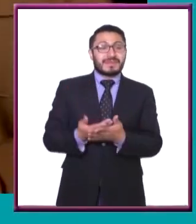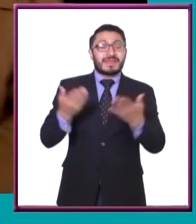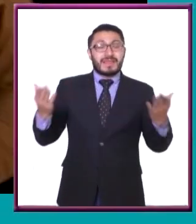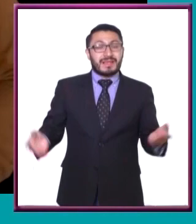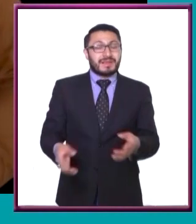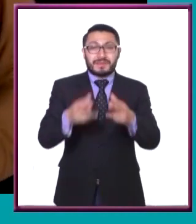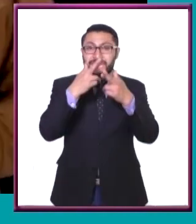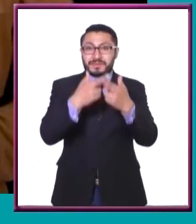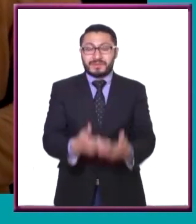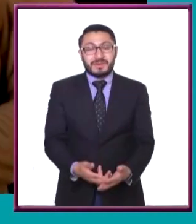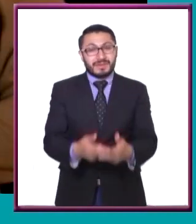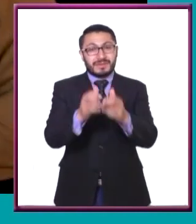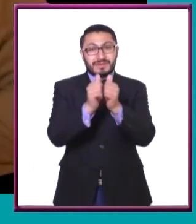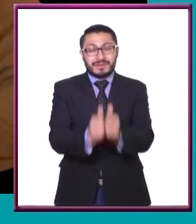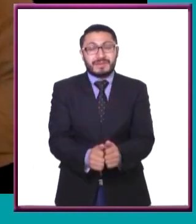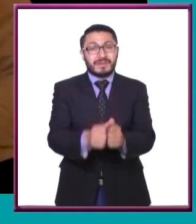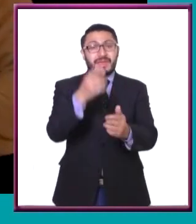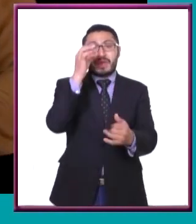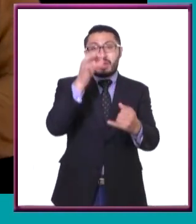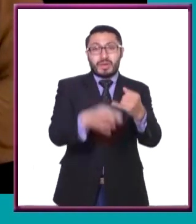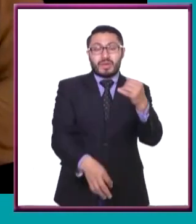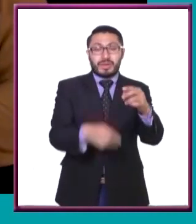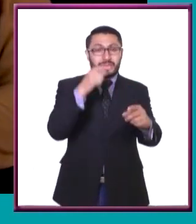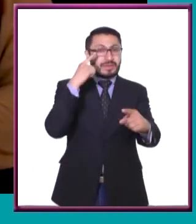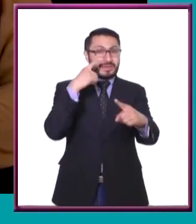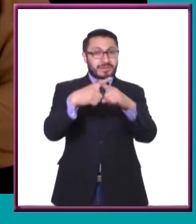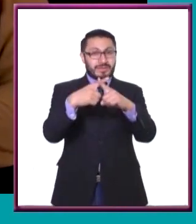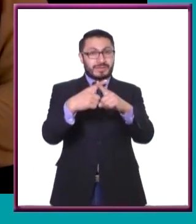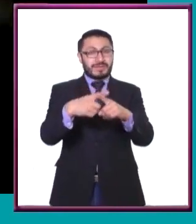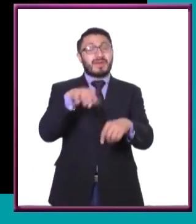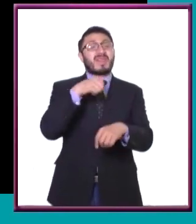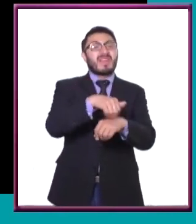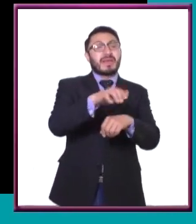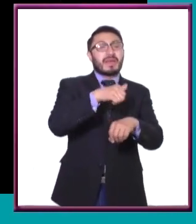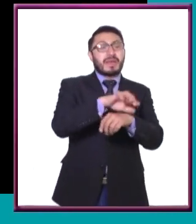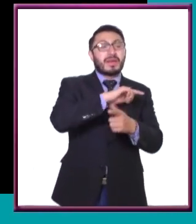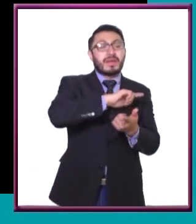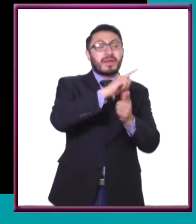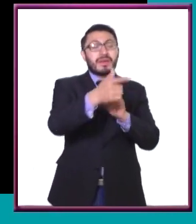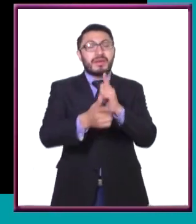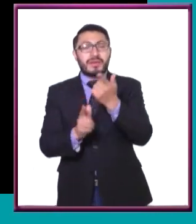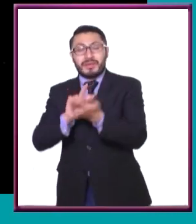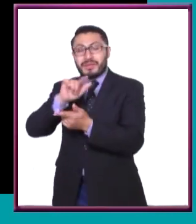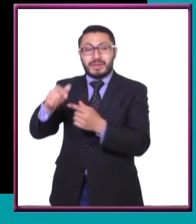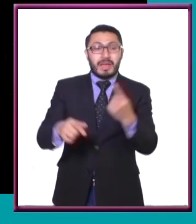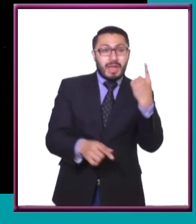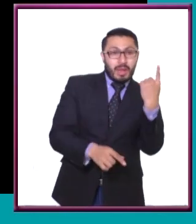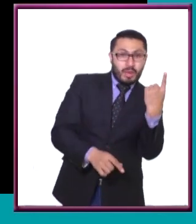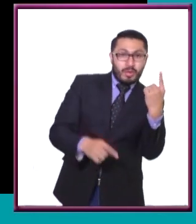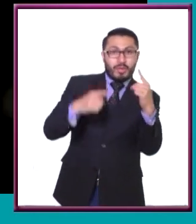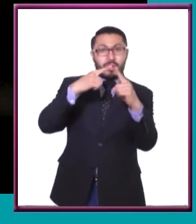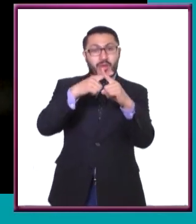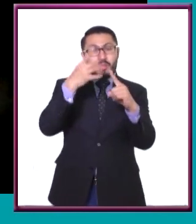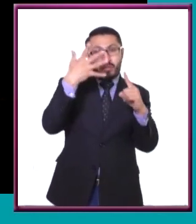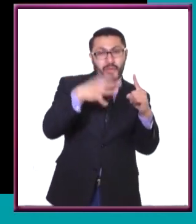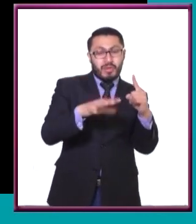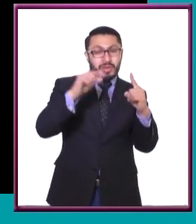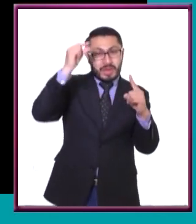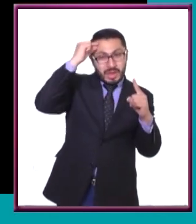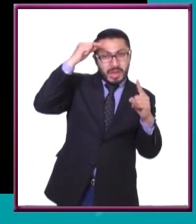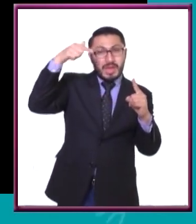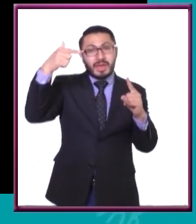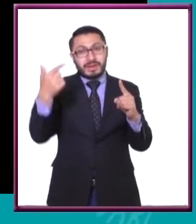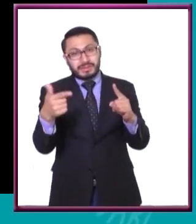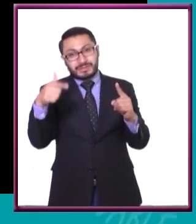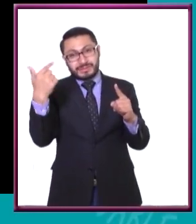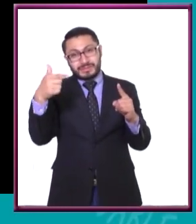Y ahora solo queda una última multiplicación. El número de galaxias es 1 por 10 a la